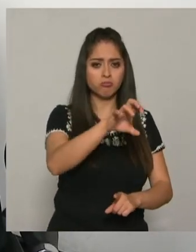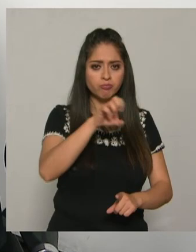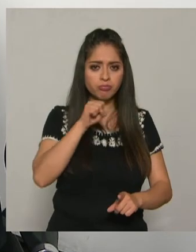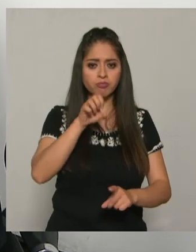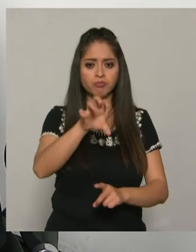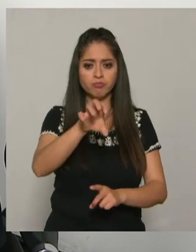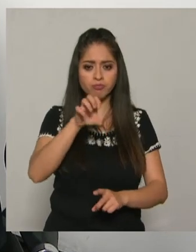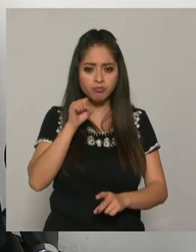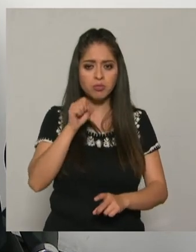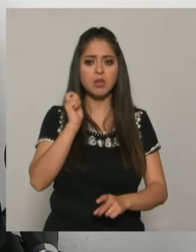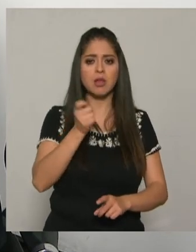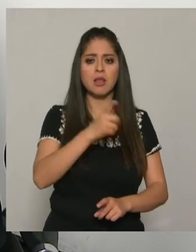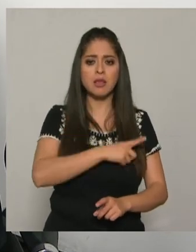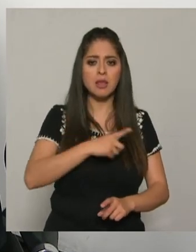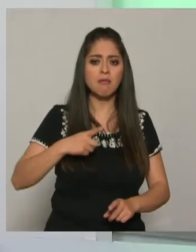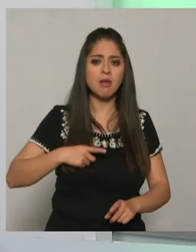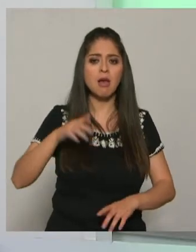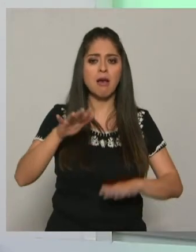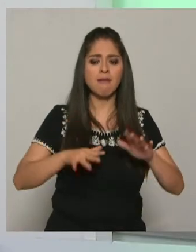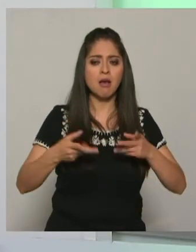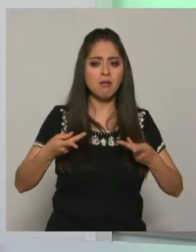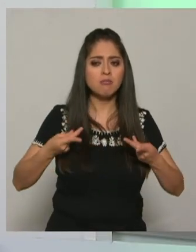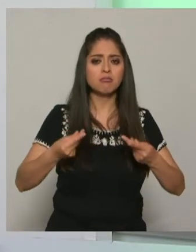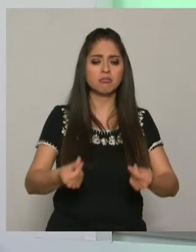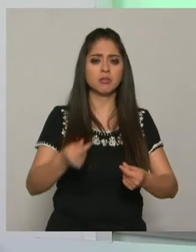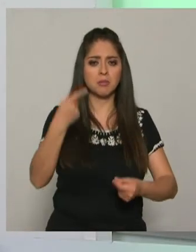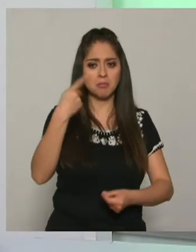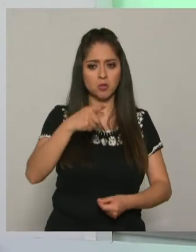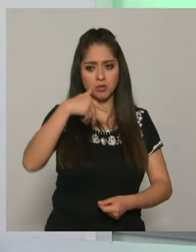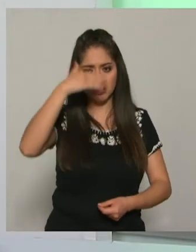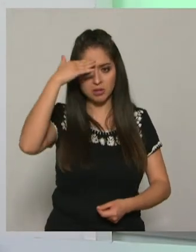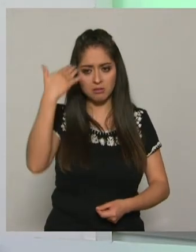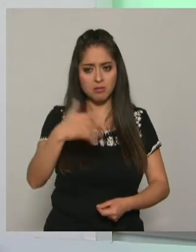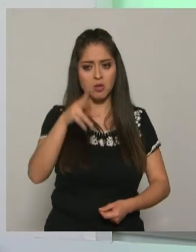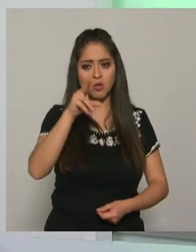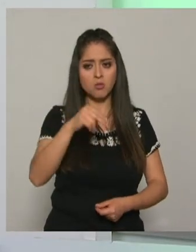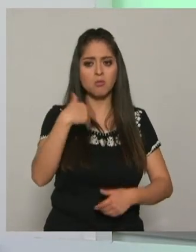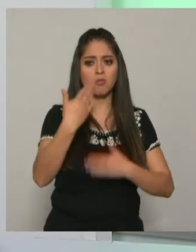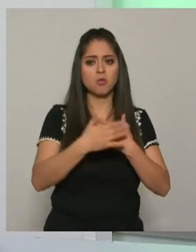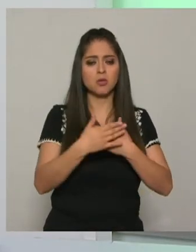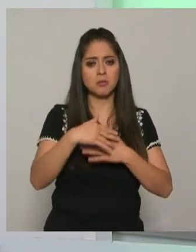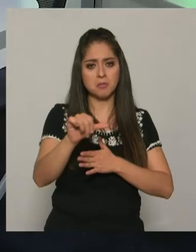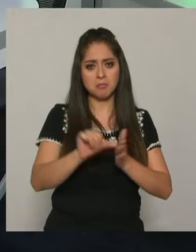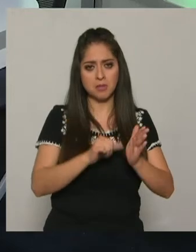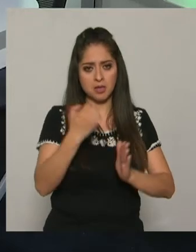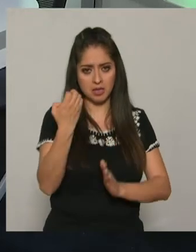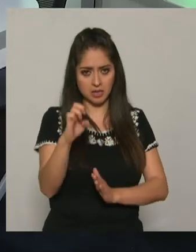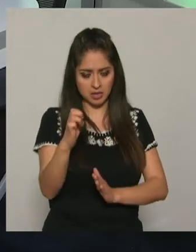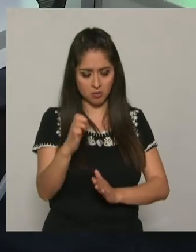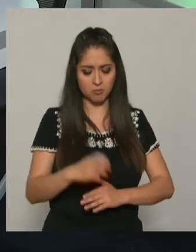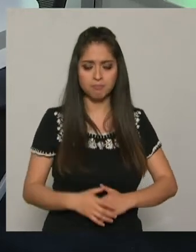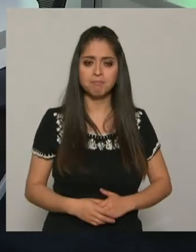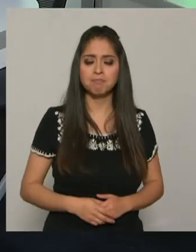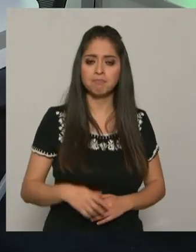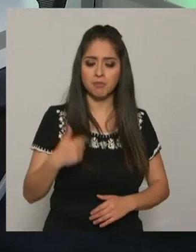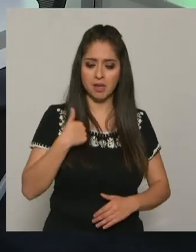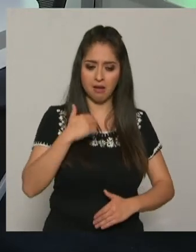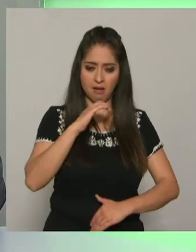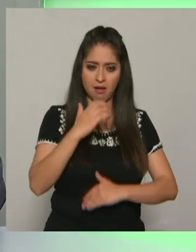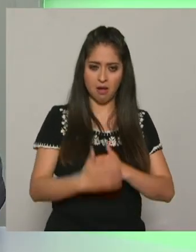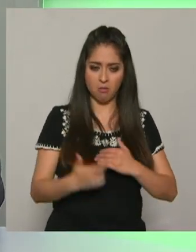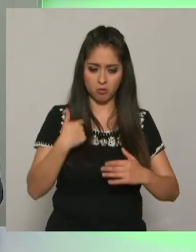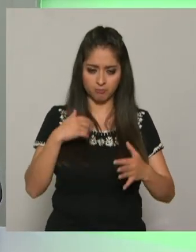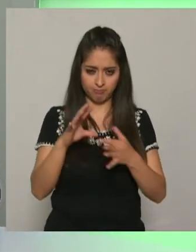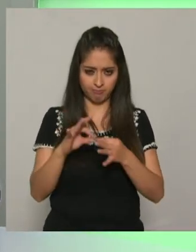ya tendremos que hacer un gasto también inteligente para enfrentar enero. Y te cierro con dos cosas muy importantes.